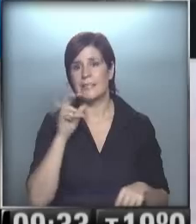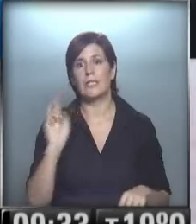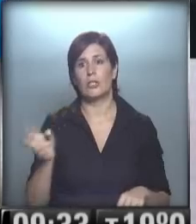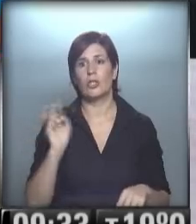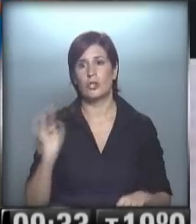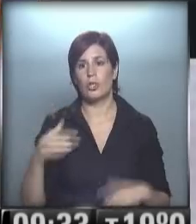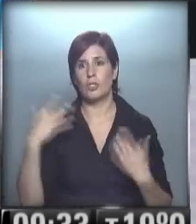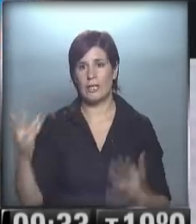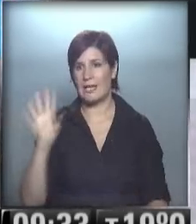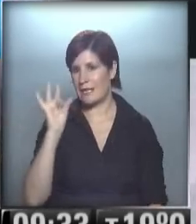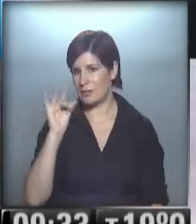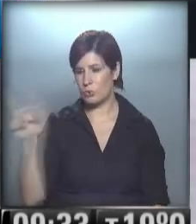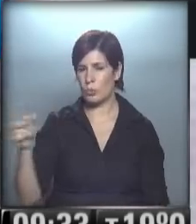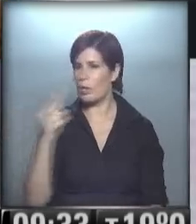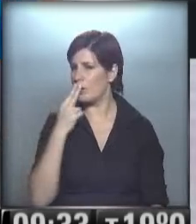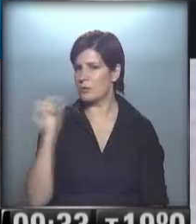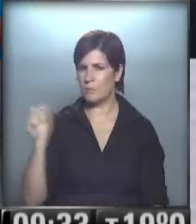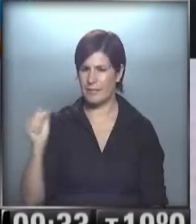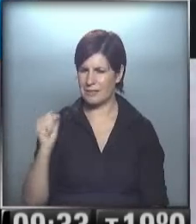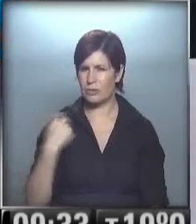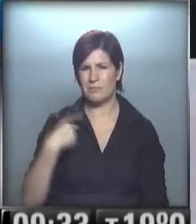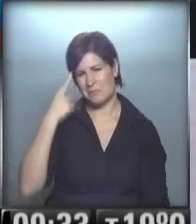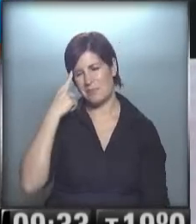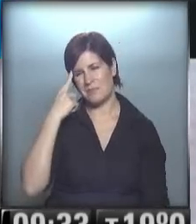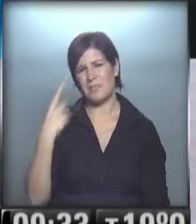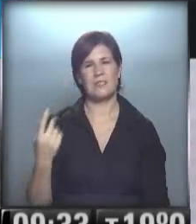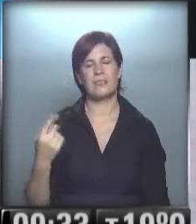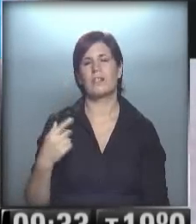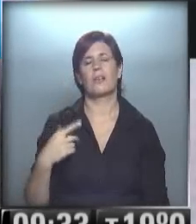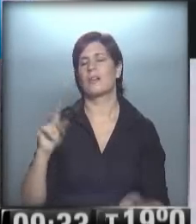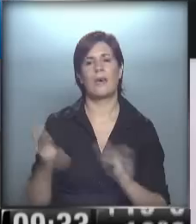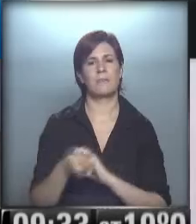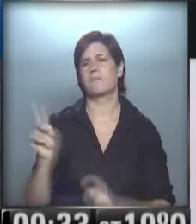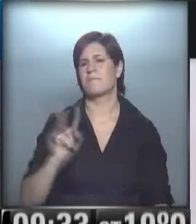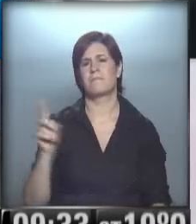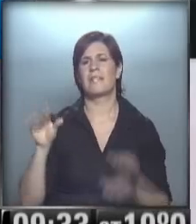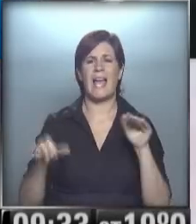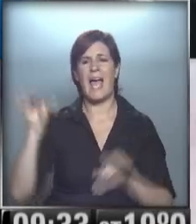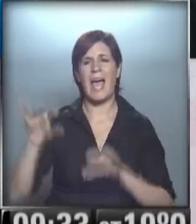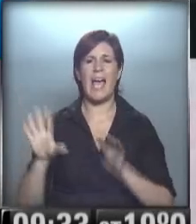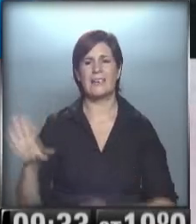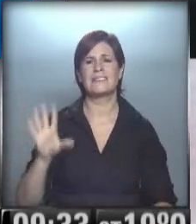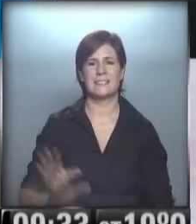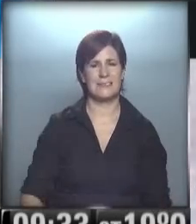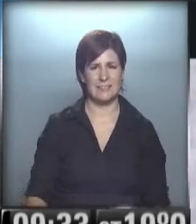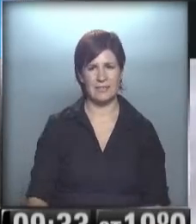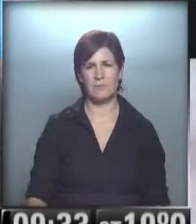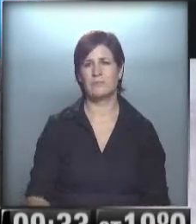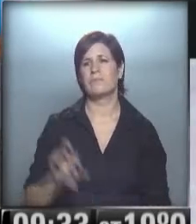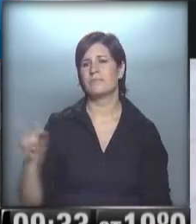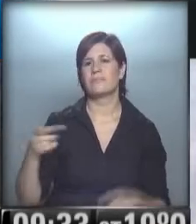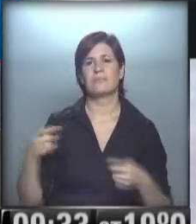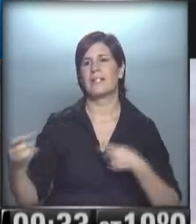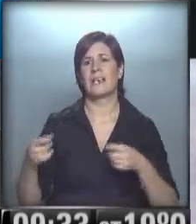11 no quiere decir que todo esto se derrumba el argumento y y va a cambiar va van a seguir habiendo oscilaciones porque es un mercado